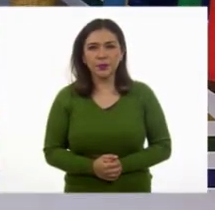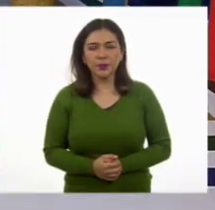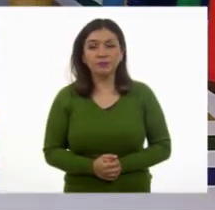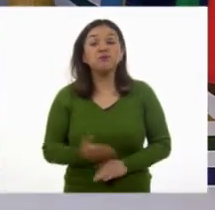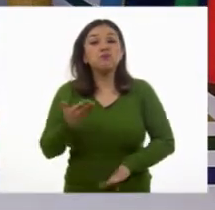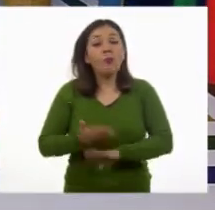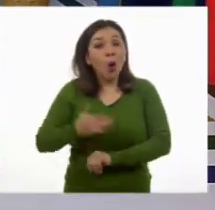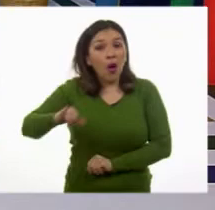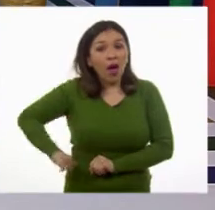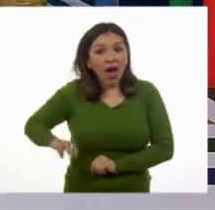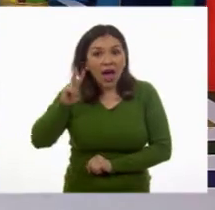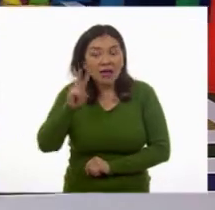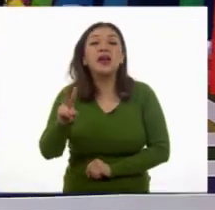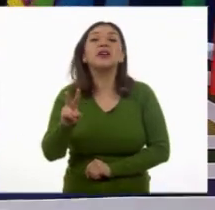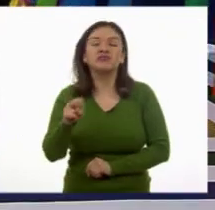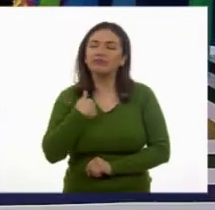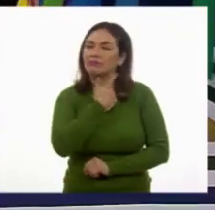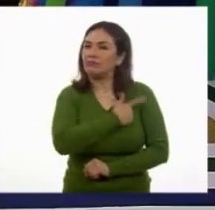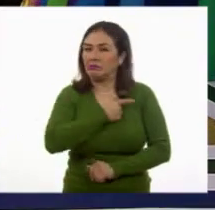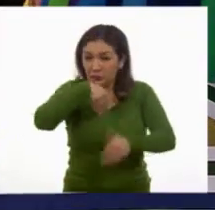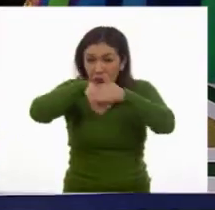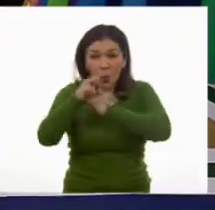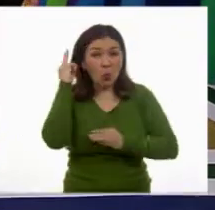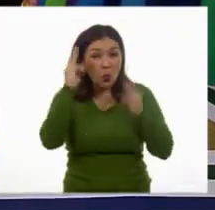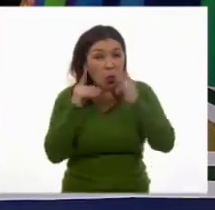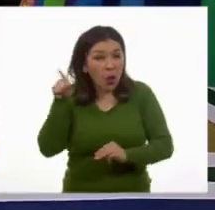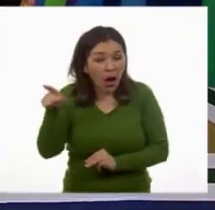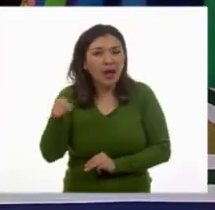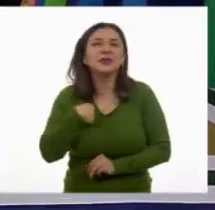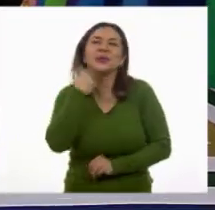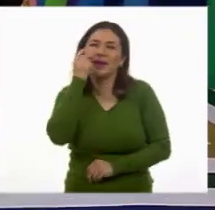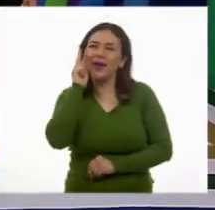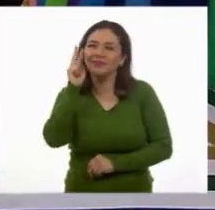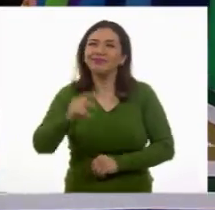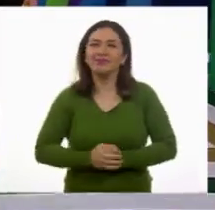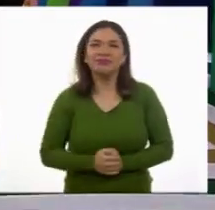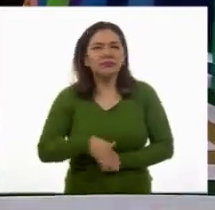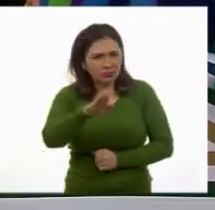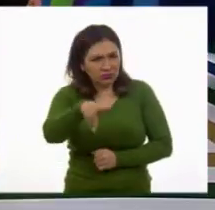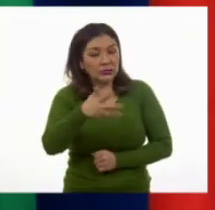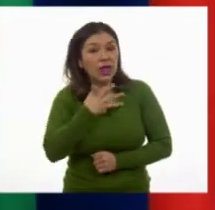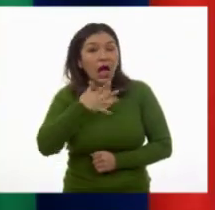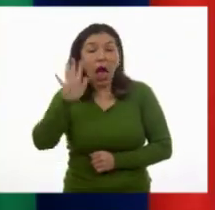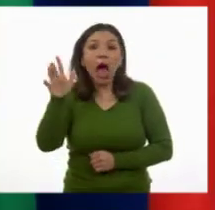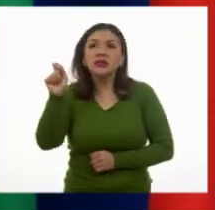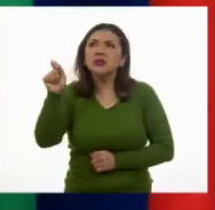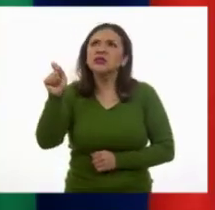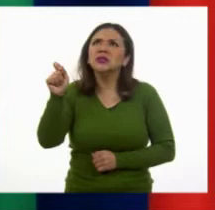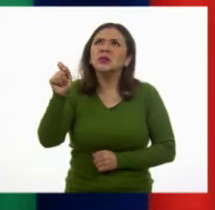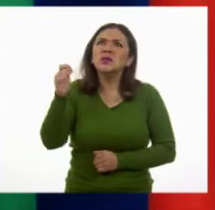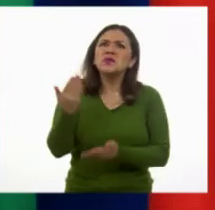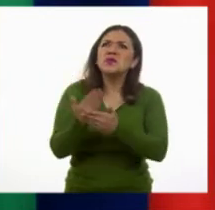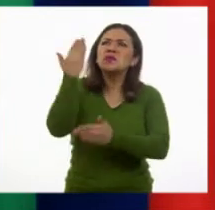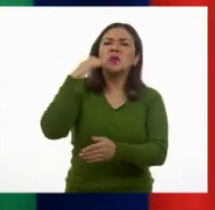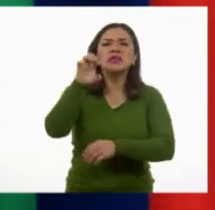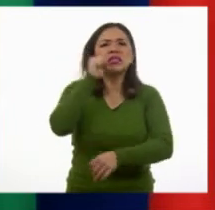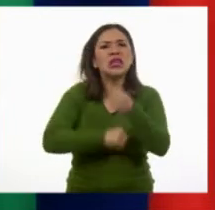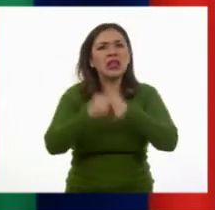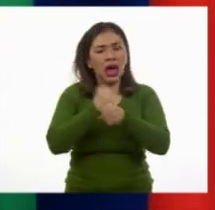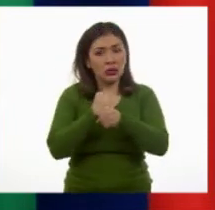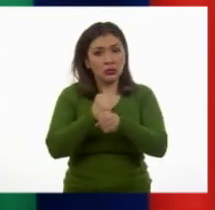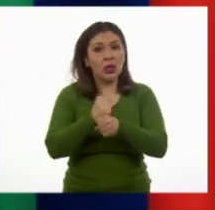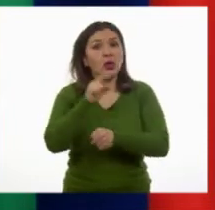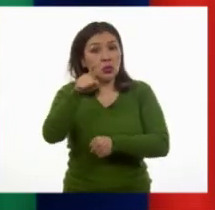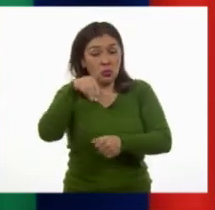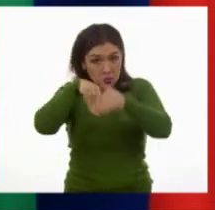Qué interesante. Sí. A mí me encanta ese museo. Quiero ir. Por cierto, ya tiene 60 años. Después de que vayamos ahí, podemos